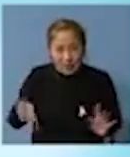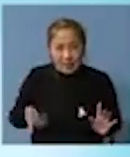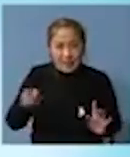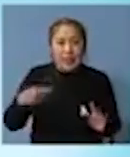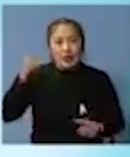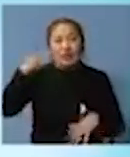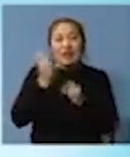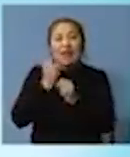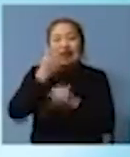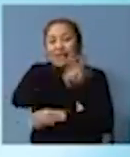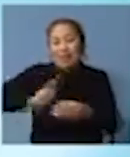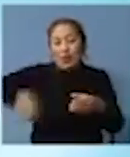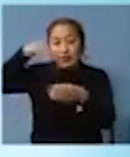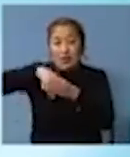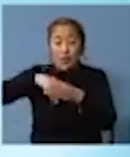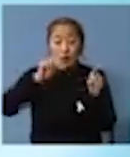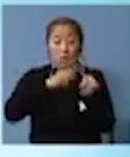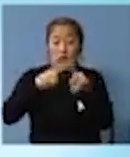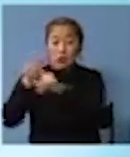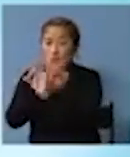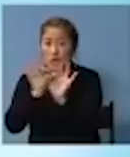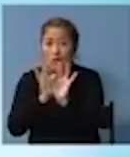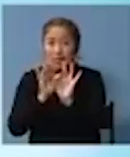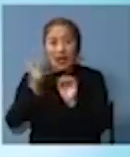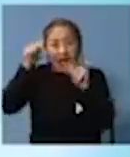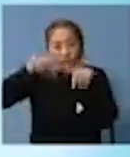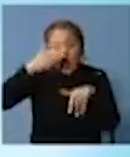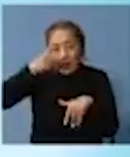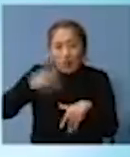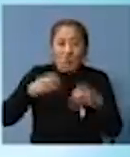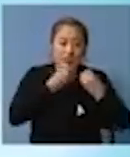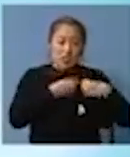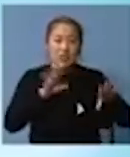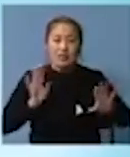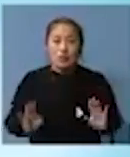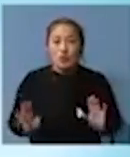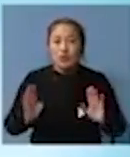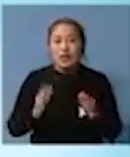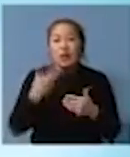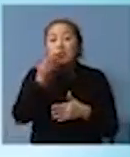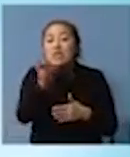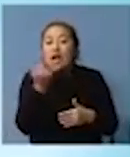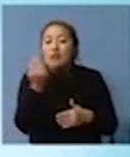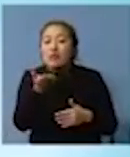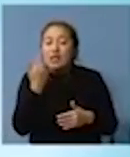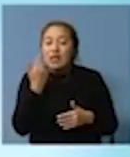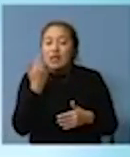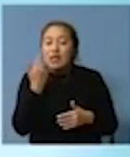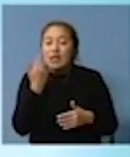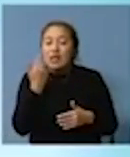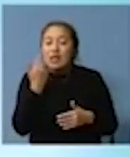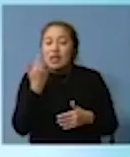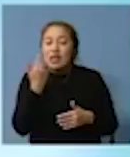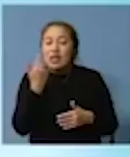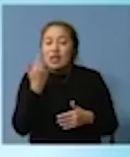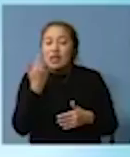Soy un funcionario, está bien, no pertenezco a ningún partido político y ahora, después de que renuncio, me instan a ser gobernador, porque eso fue lo